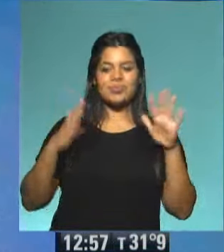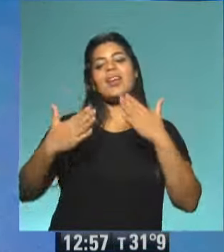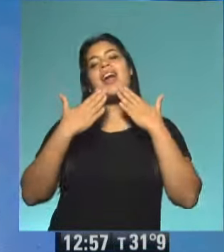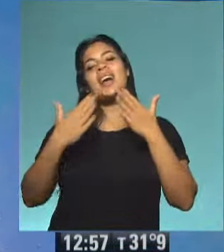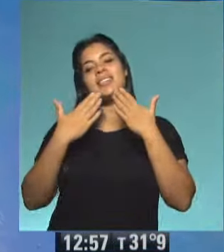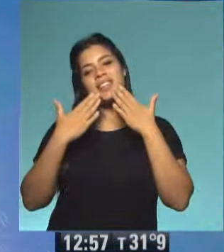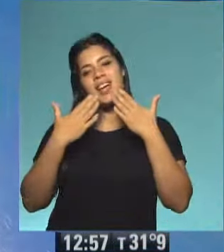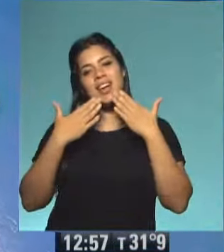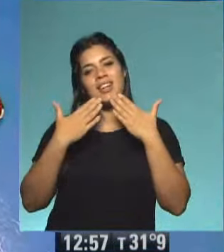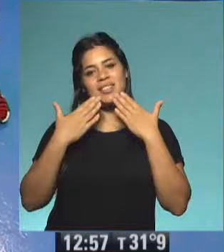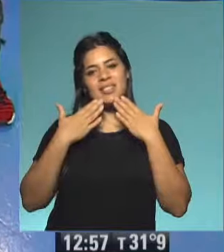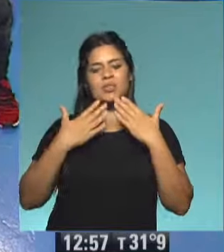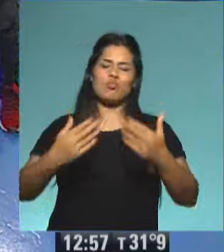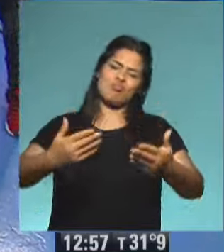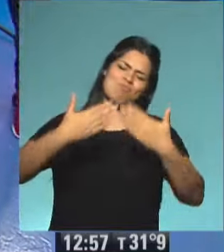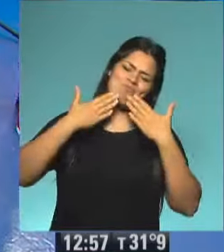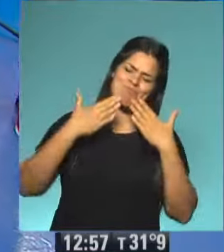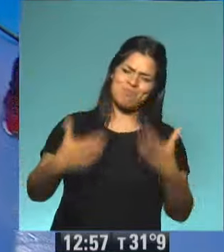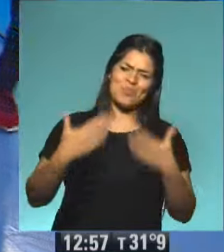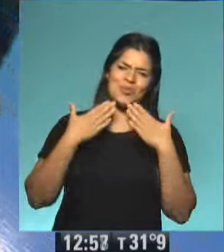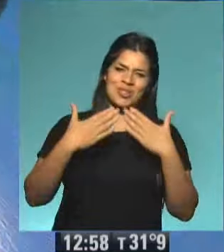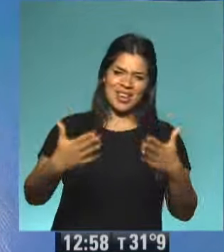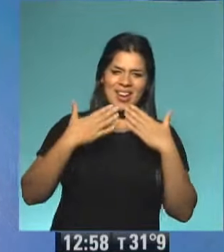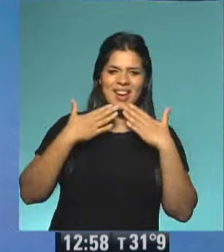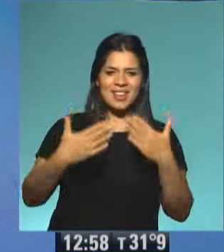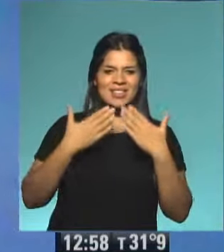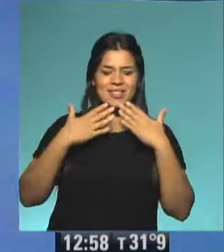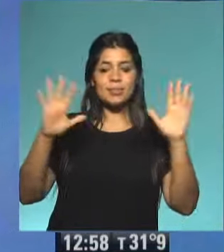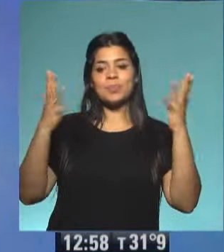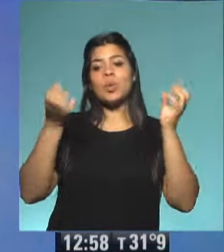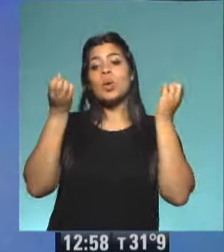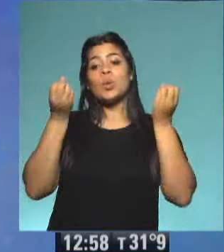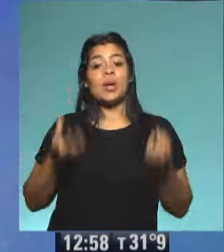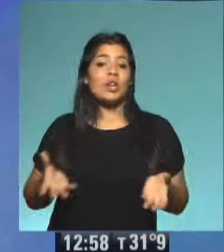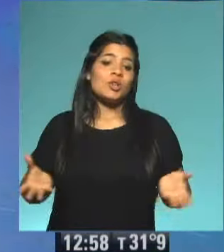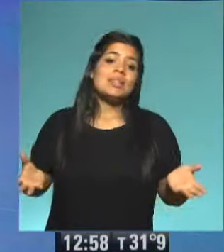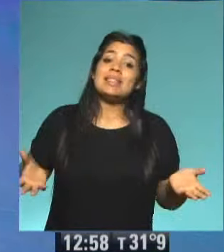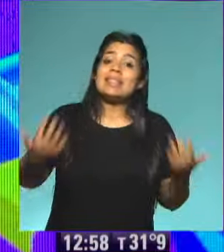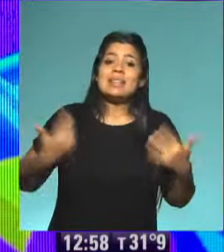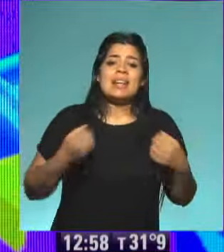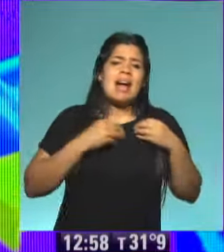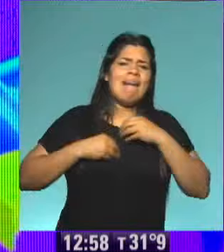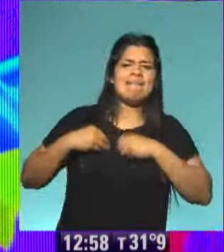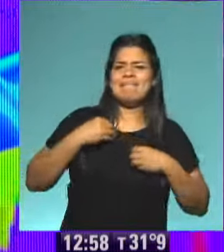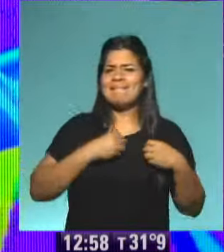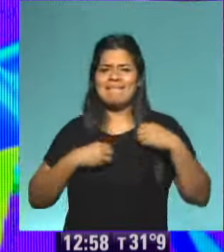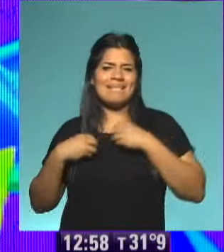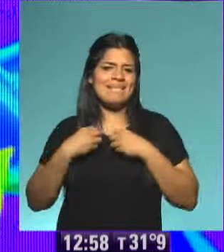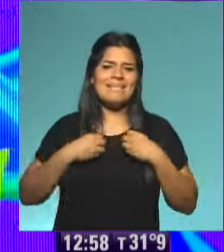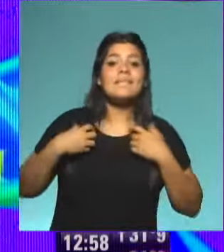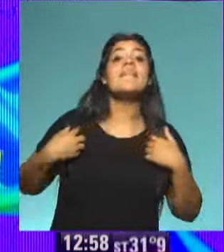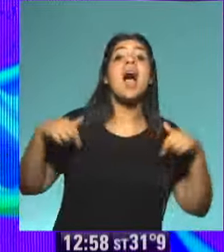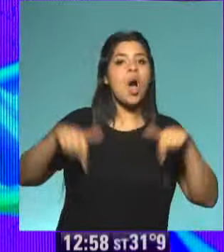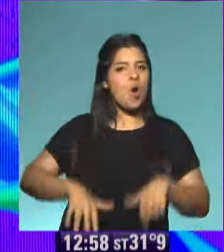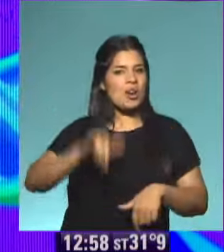Gracias. Bravo, gracias. Muchas gracias, gracias por estar ahí. Gracias. Gracias. Muchísimas bueno. Gracias. Hay tantas emociones, pero ahora sí,